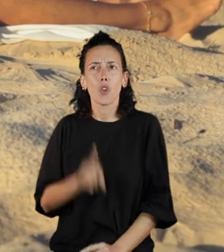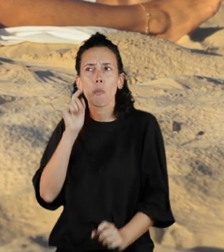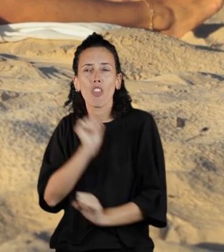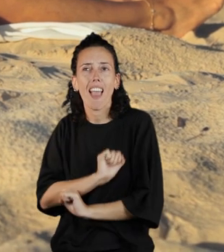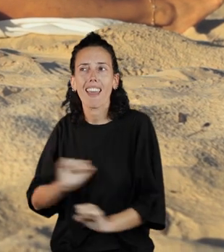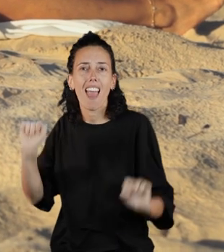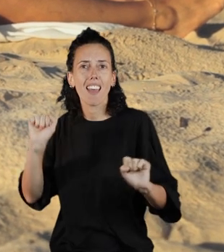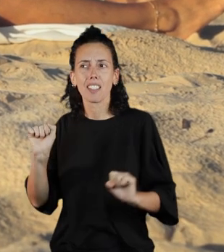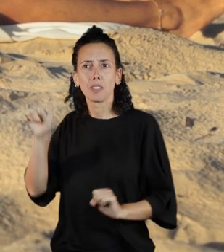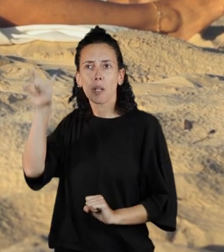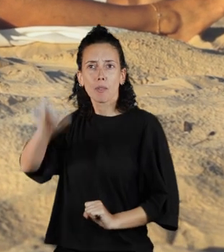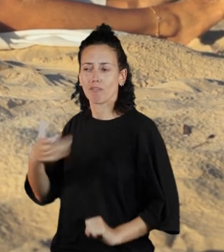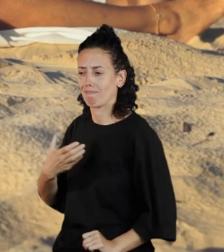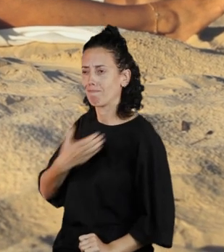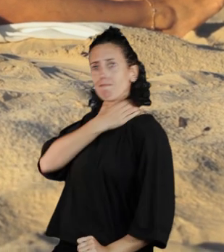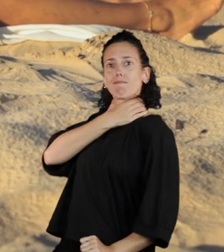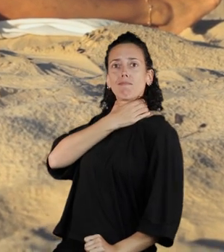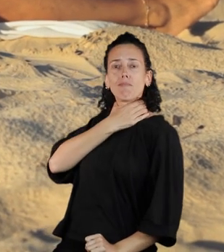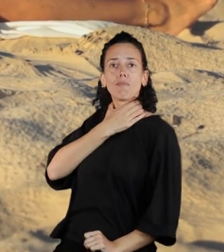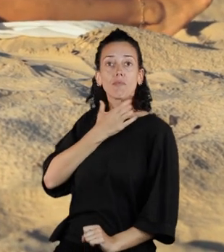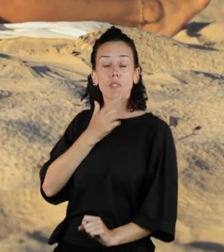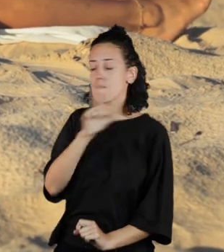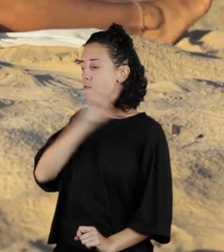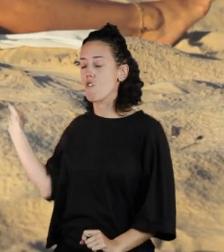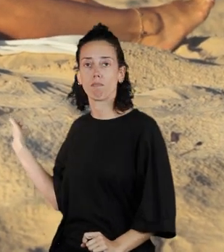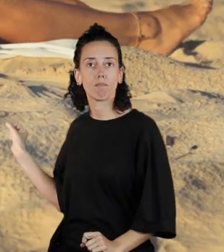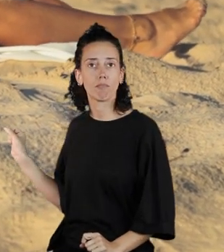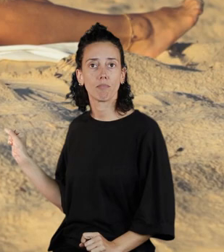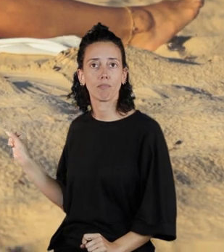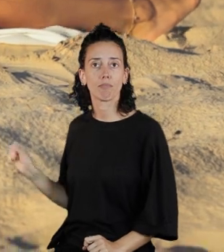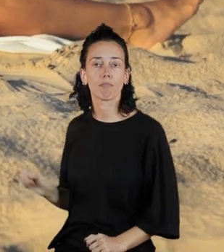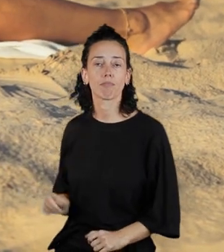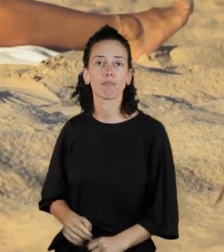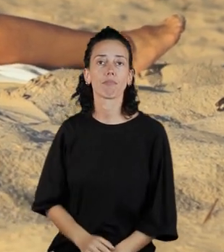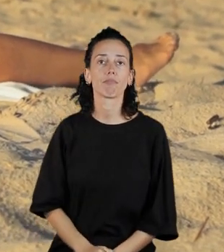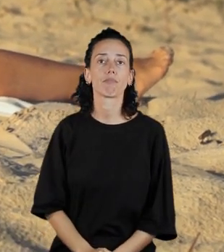No concebía de que alguien me pusiera una mano encima. Y me fui.